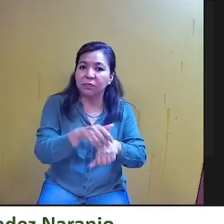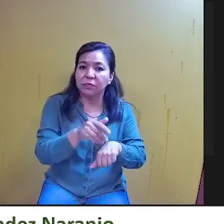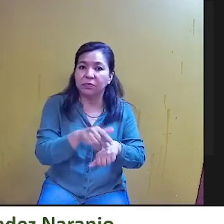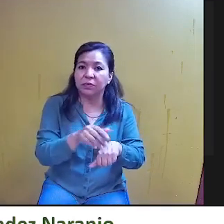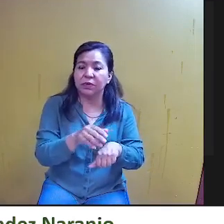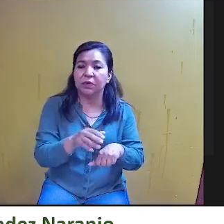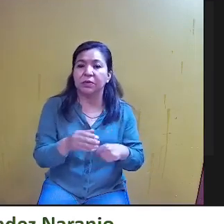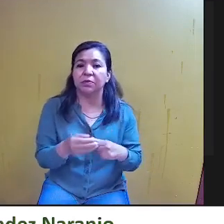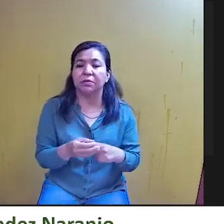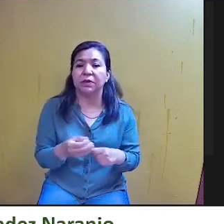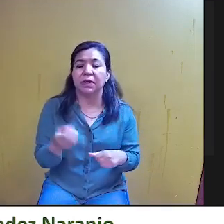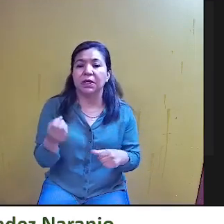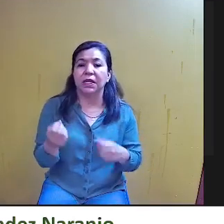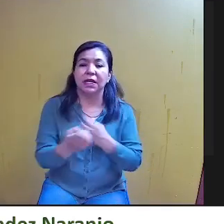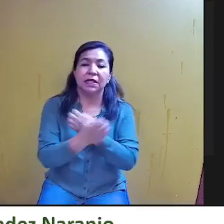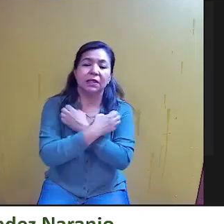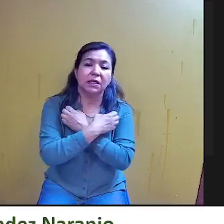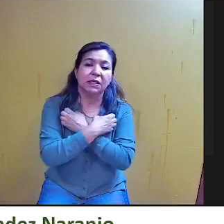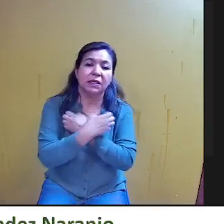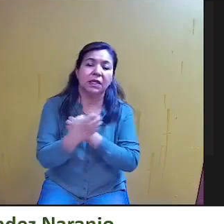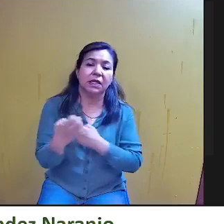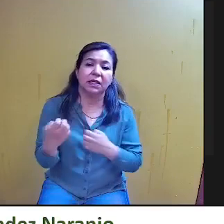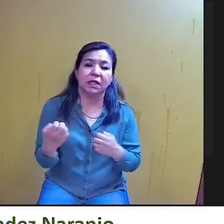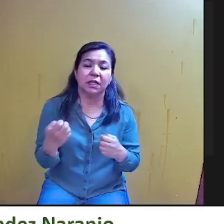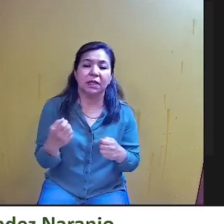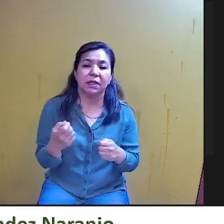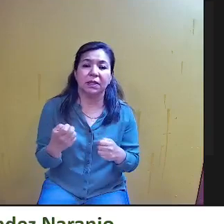por la Secretaría de Educación Pública mediante acuerdo